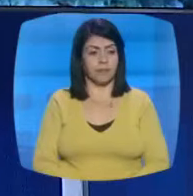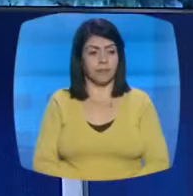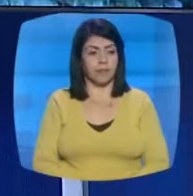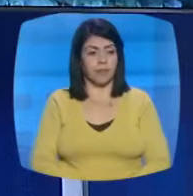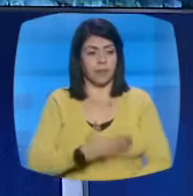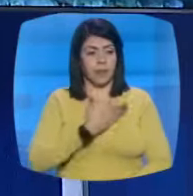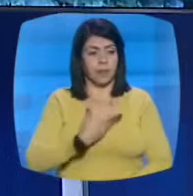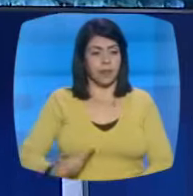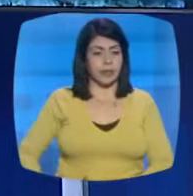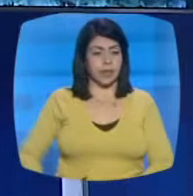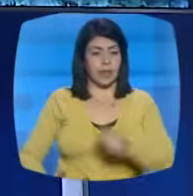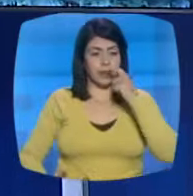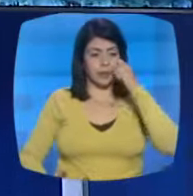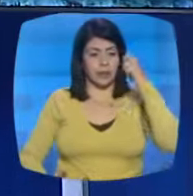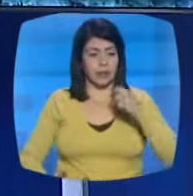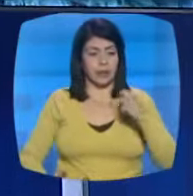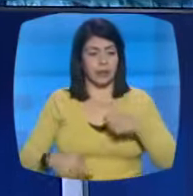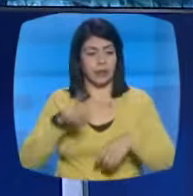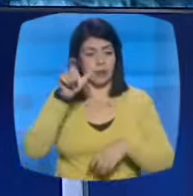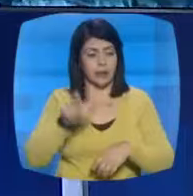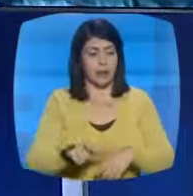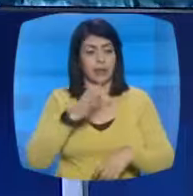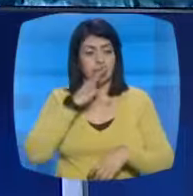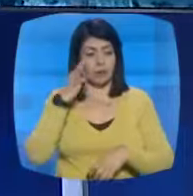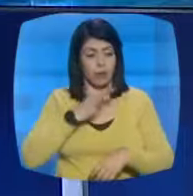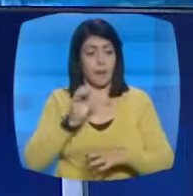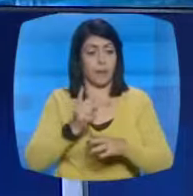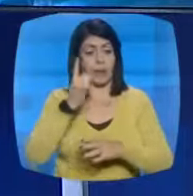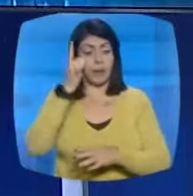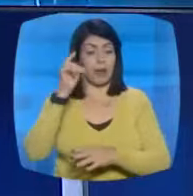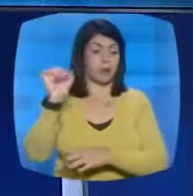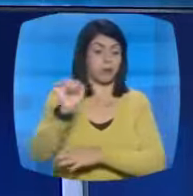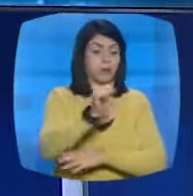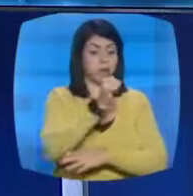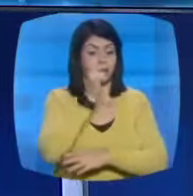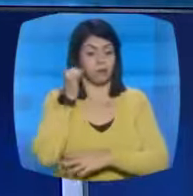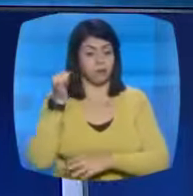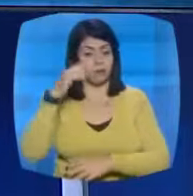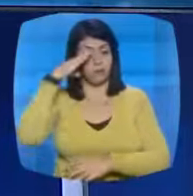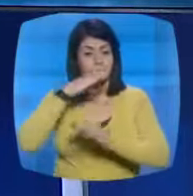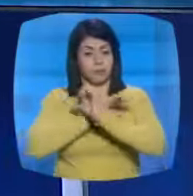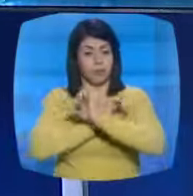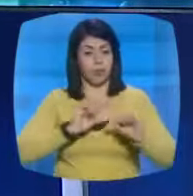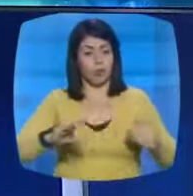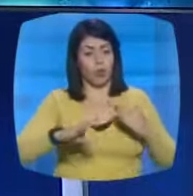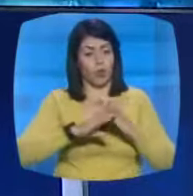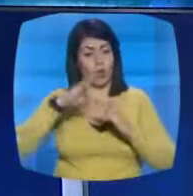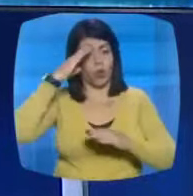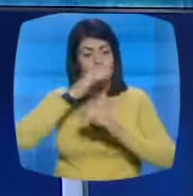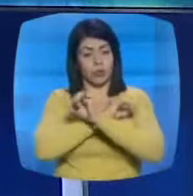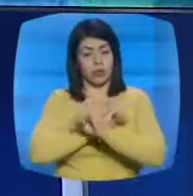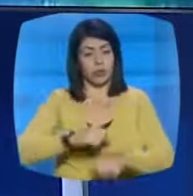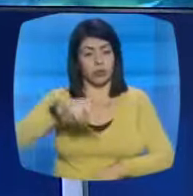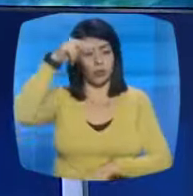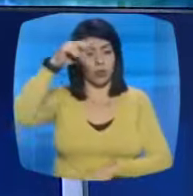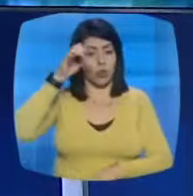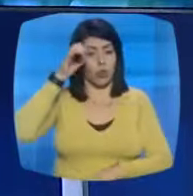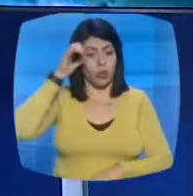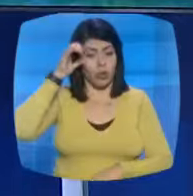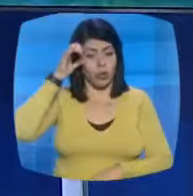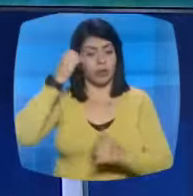Y el presidente de Ucrania, Volodymyr Zelensky, confirmó los primeros combates de sus tropas contra los soldados norcoreanos